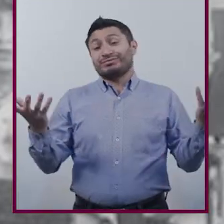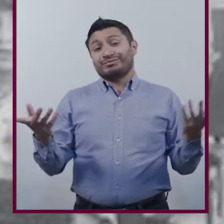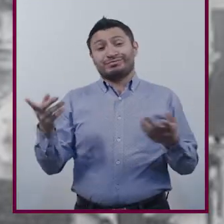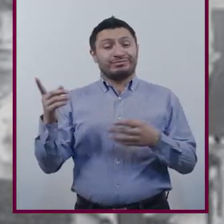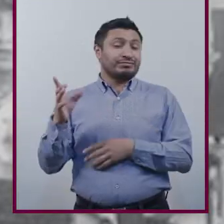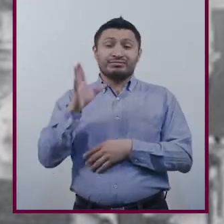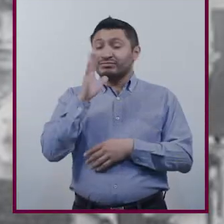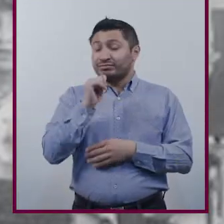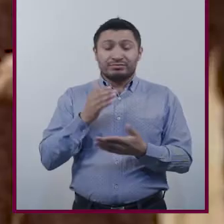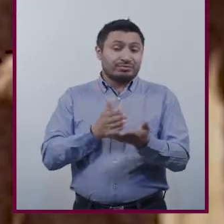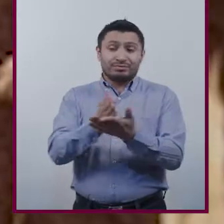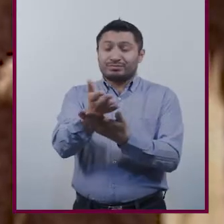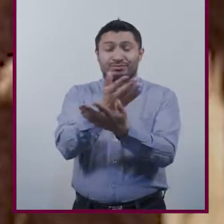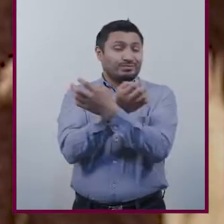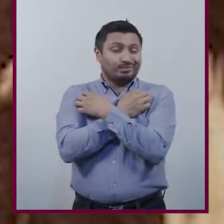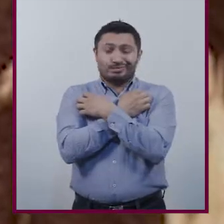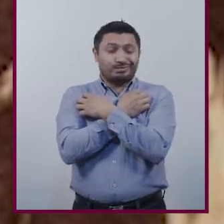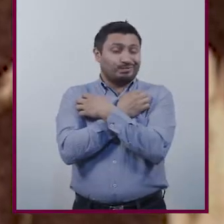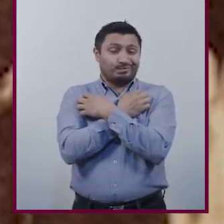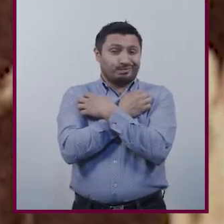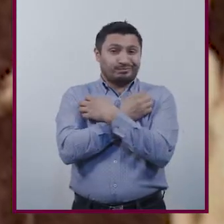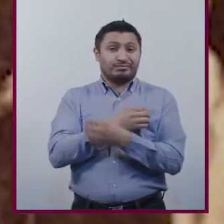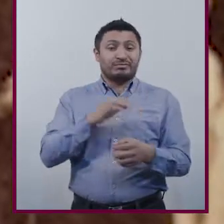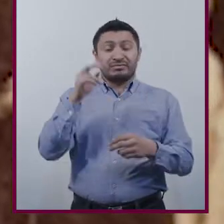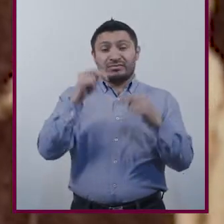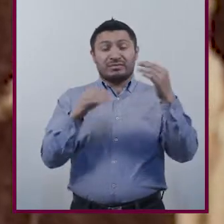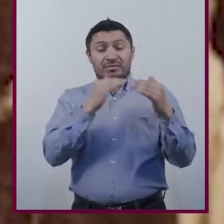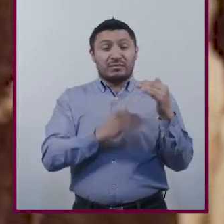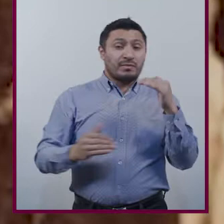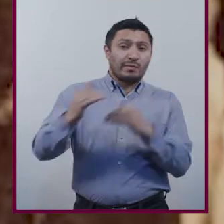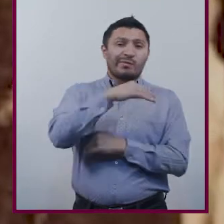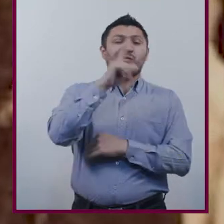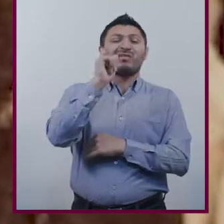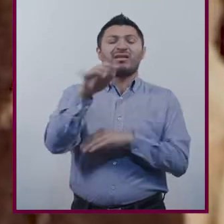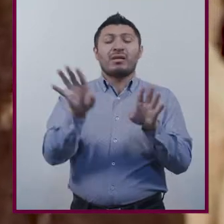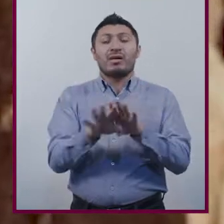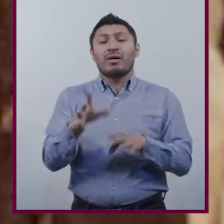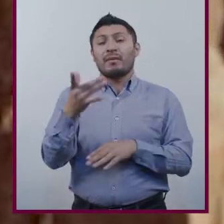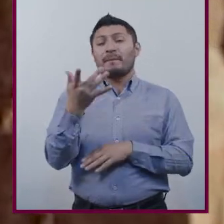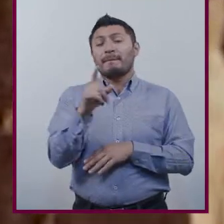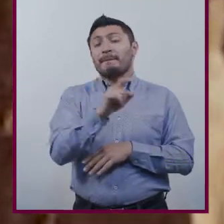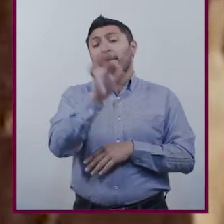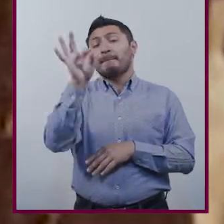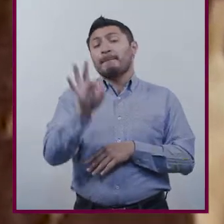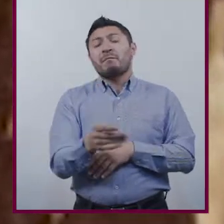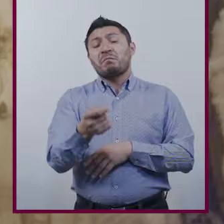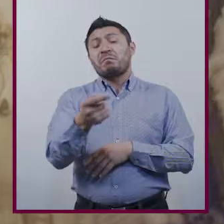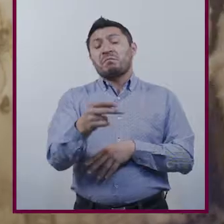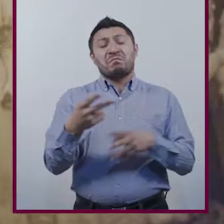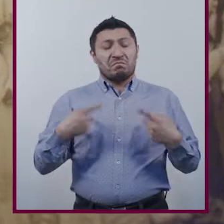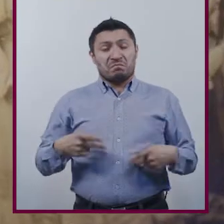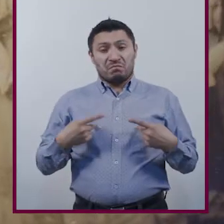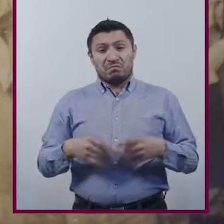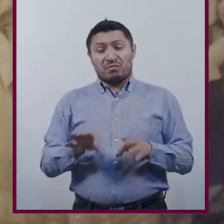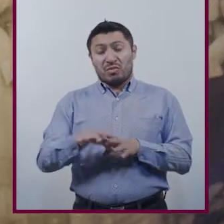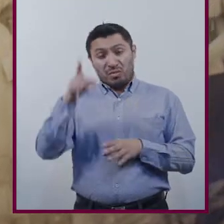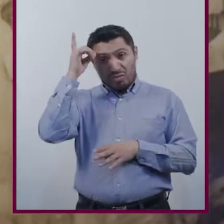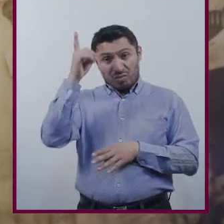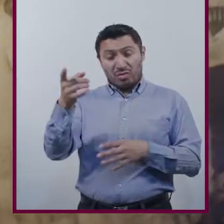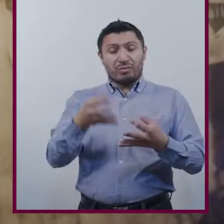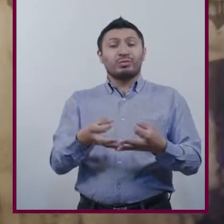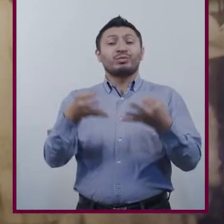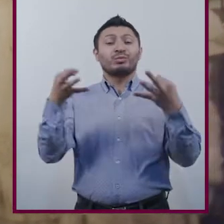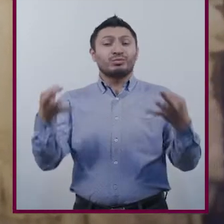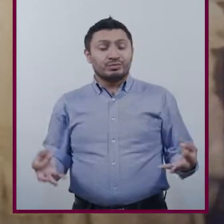tenían acceso a la educación. La clase alta, que representaba un porcentaje mínimo de la población, era la dueña de las